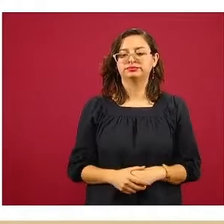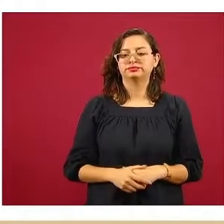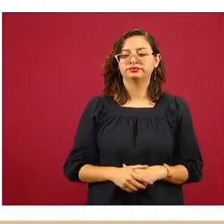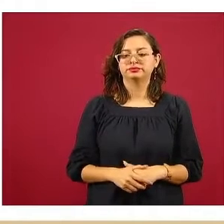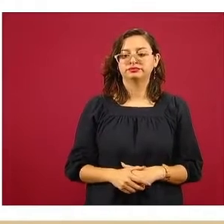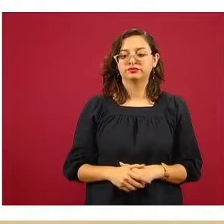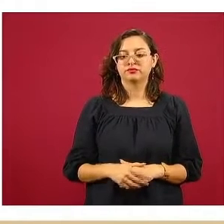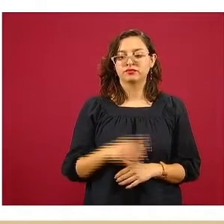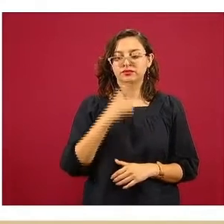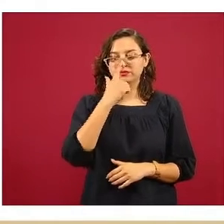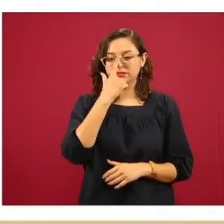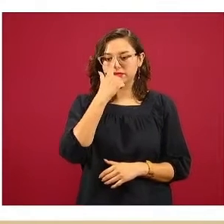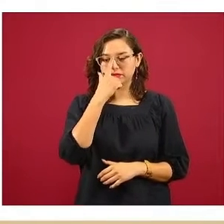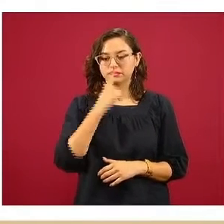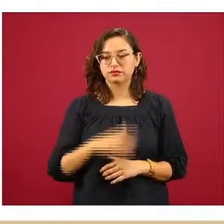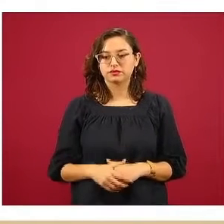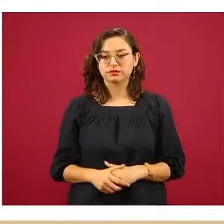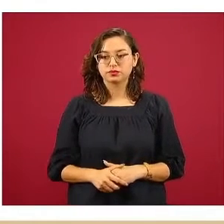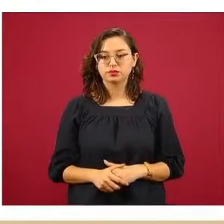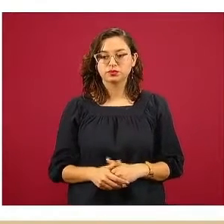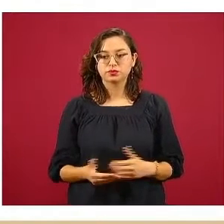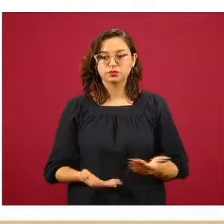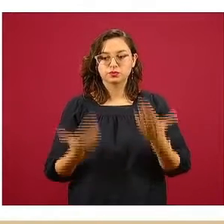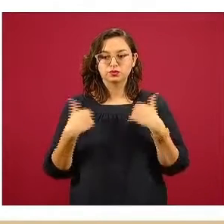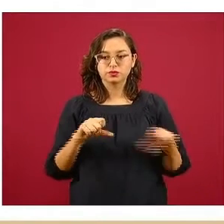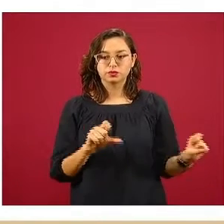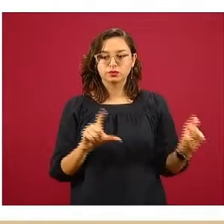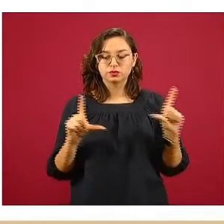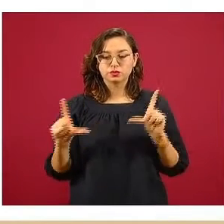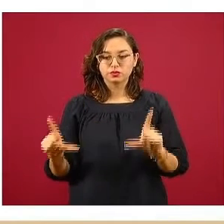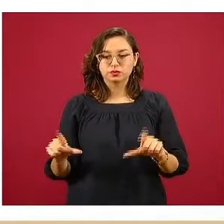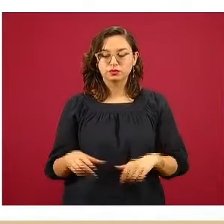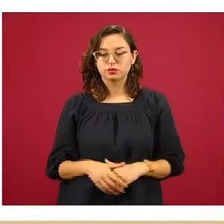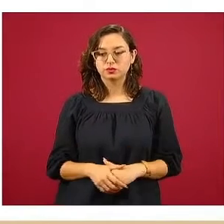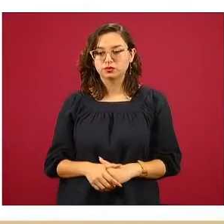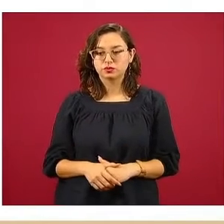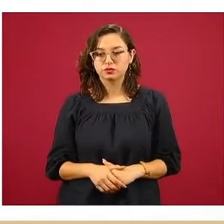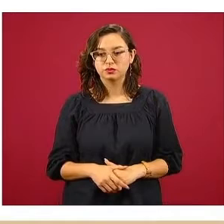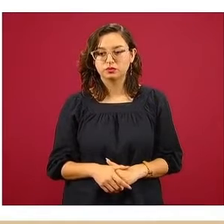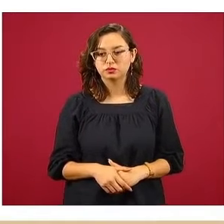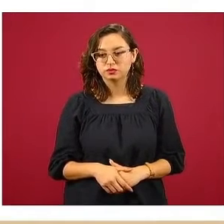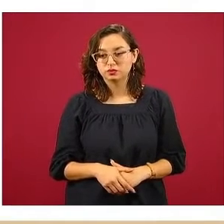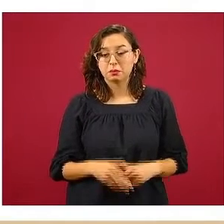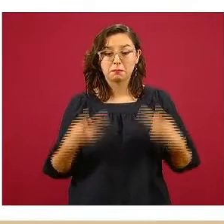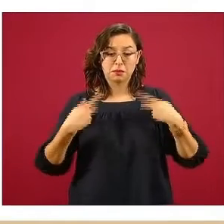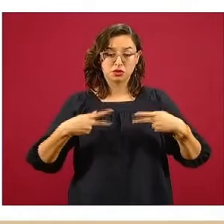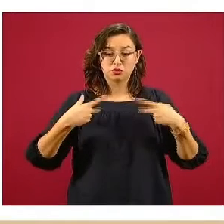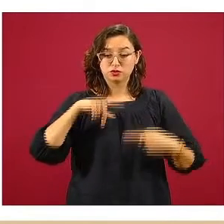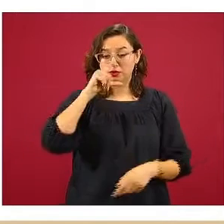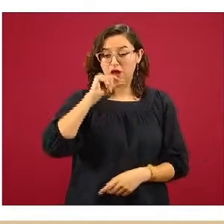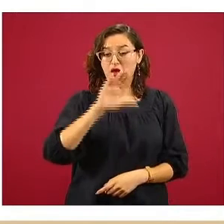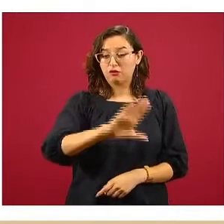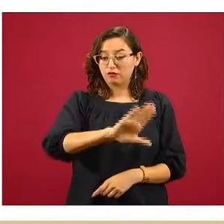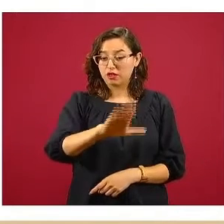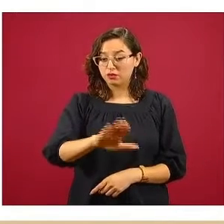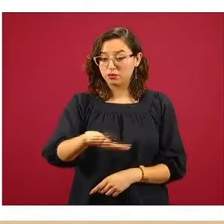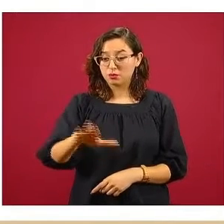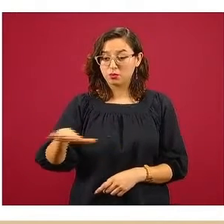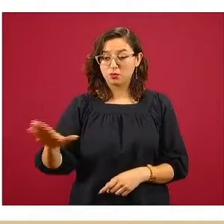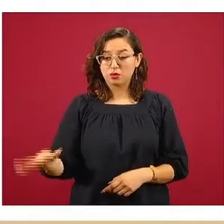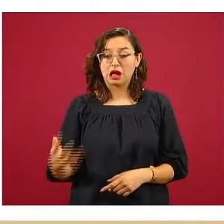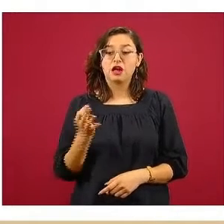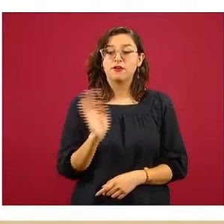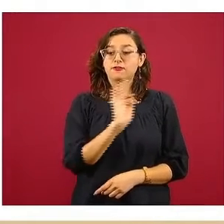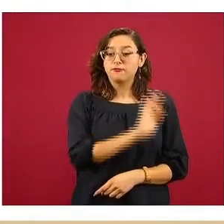enfermedad. Veamos la siguiente diapositiva, es la distribución de las personas que han fallecido